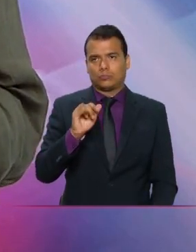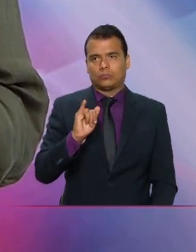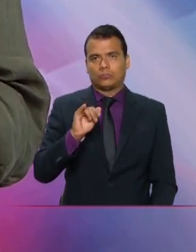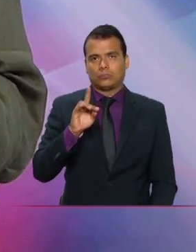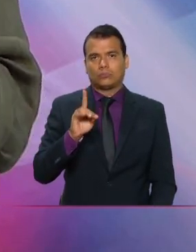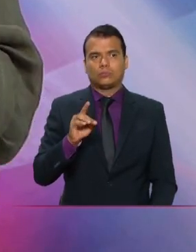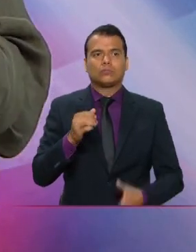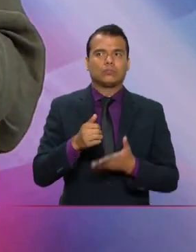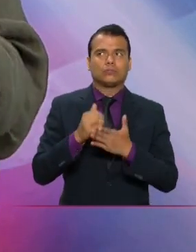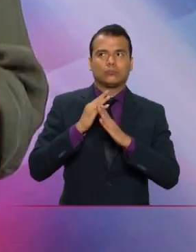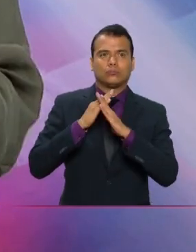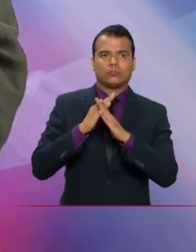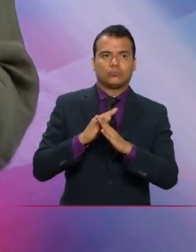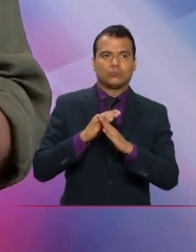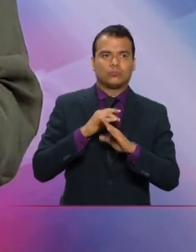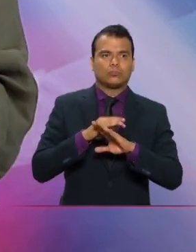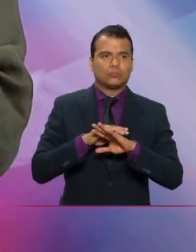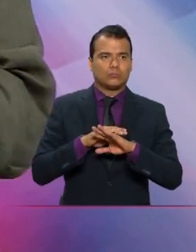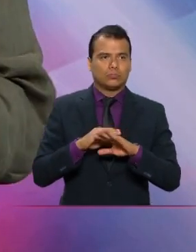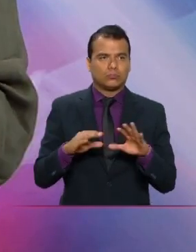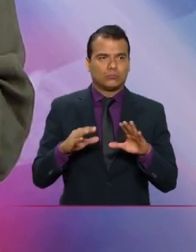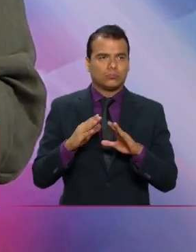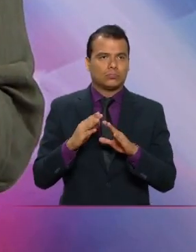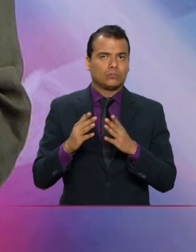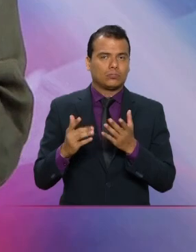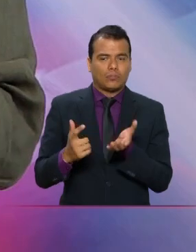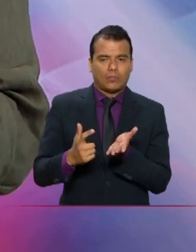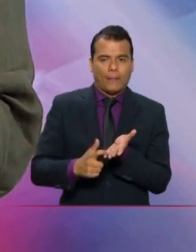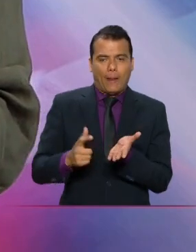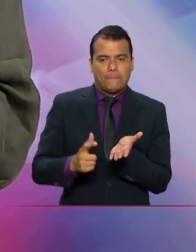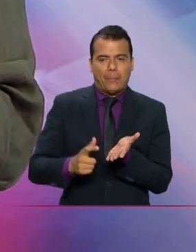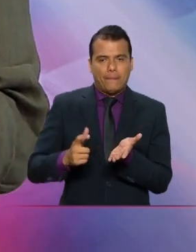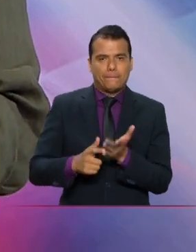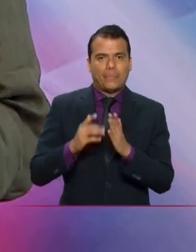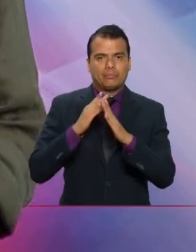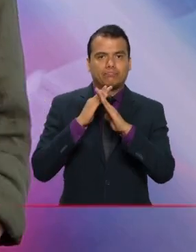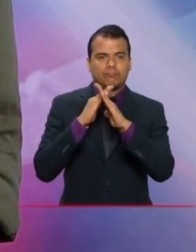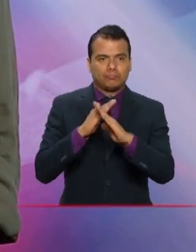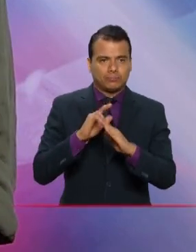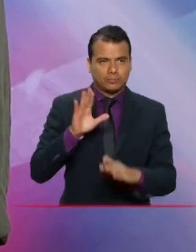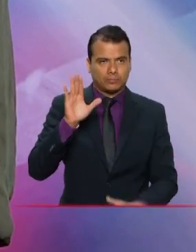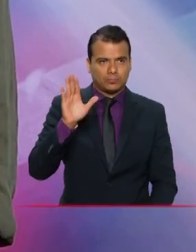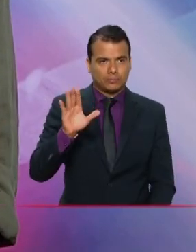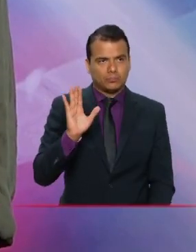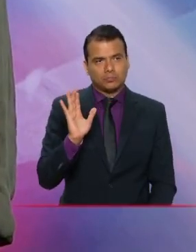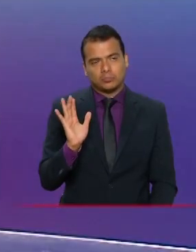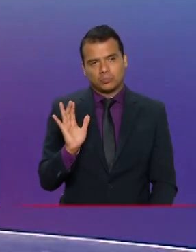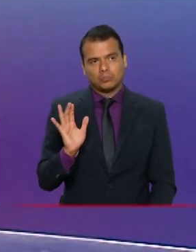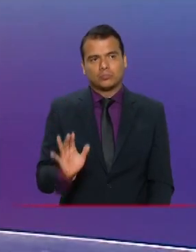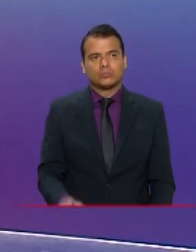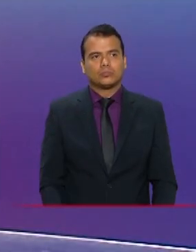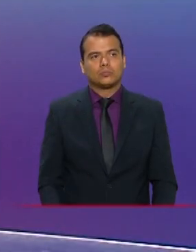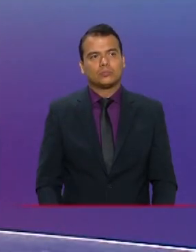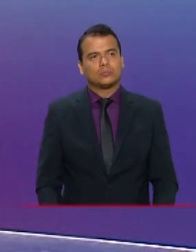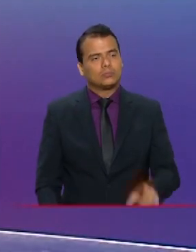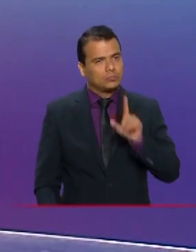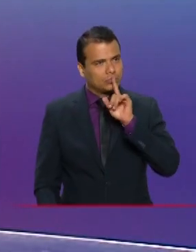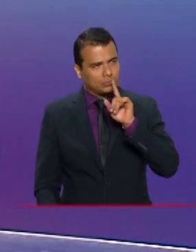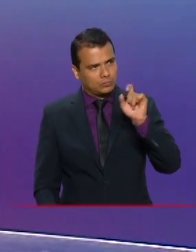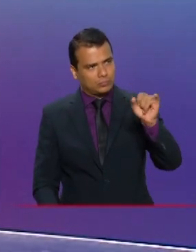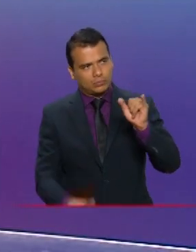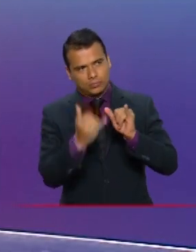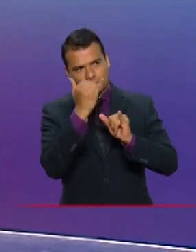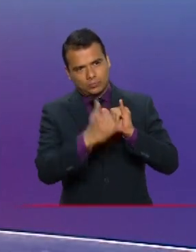Que son los que hacen como un campo magnético que aísla el sensor del datáfono móvil. Cristian,